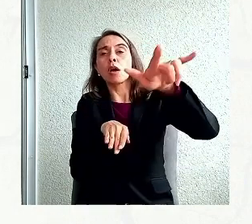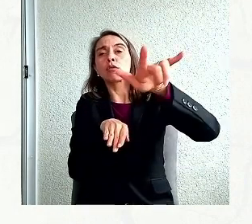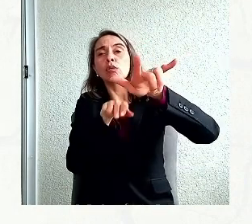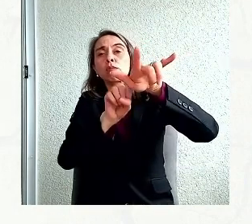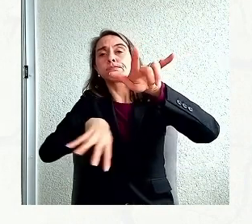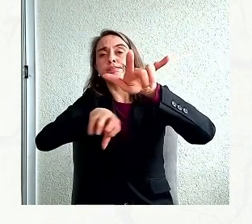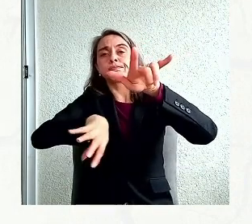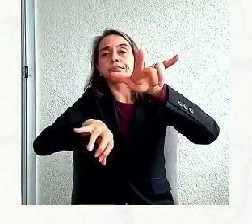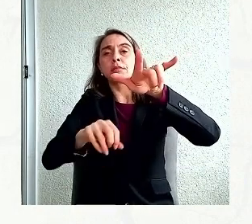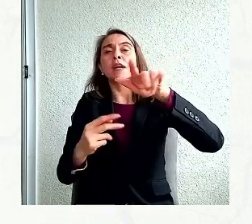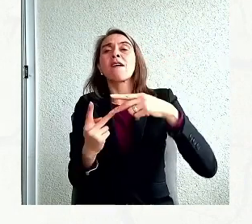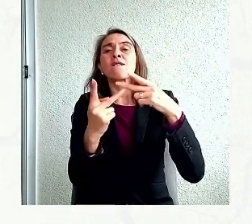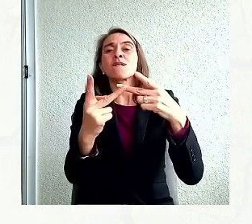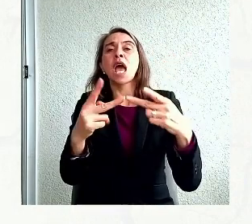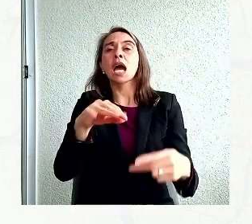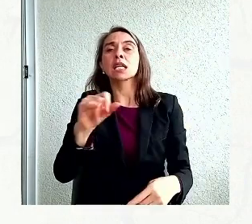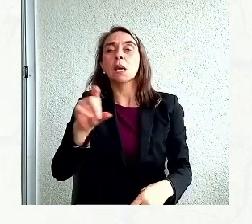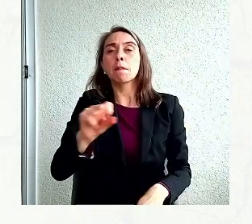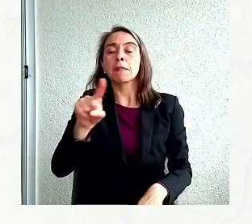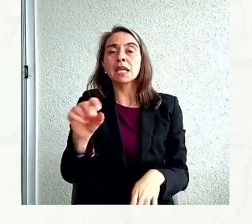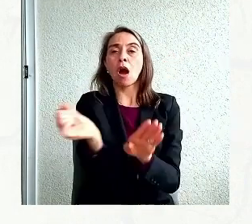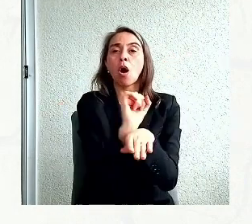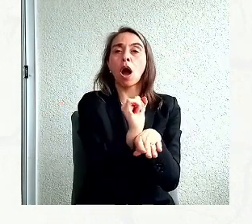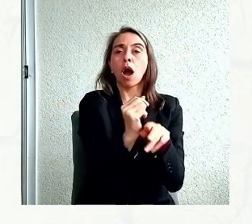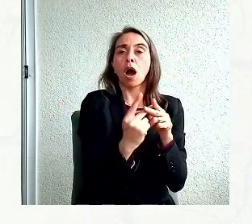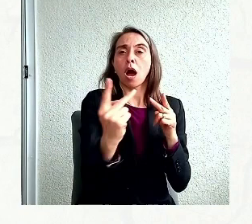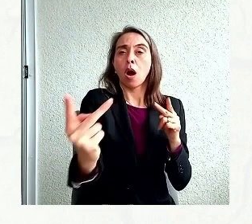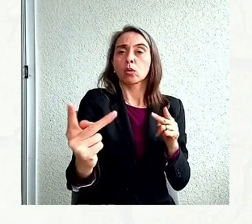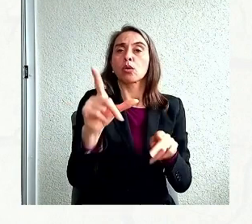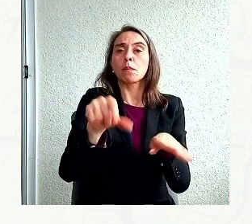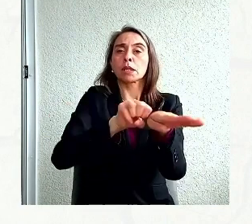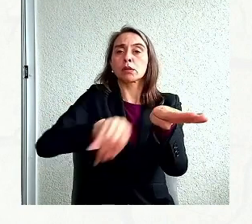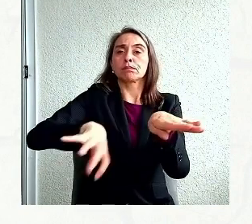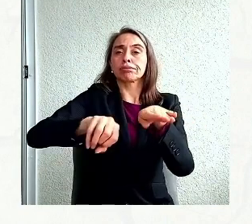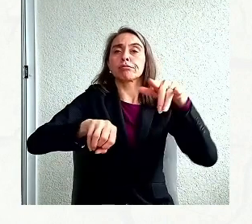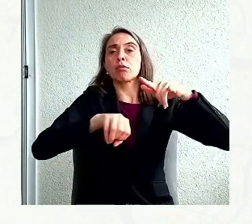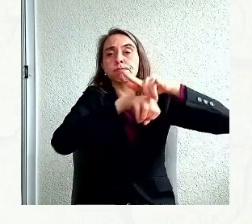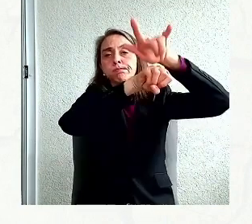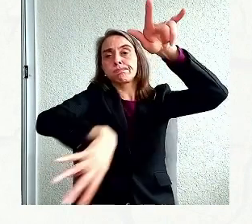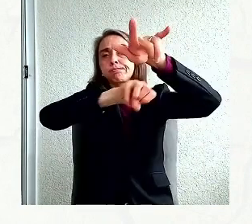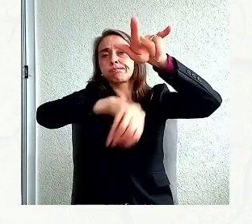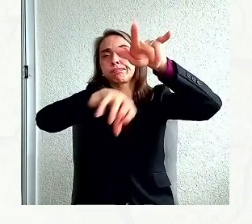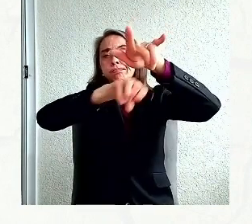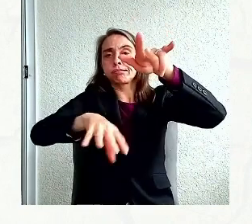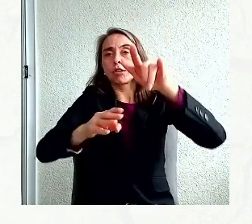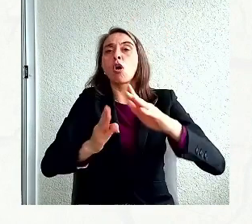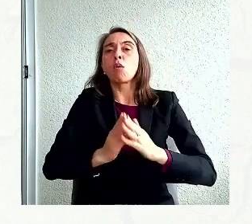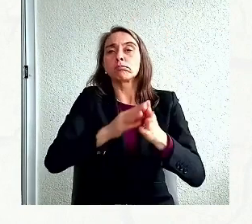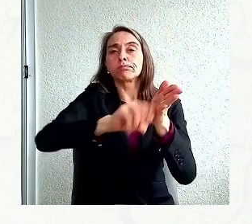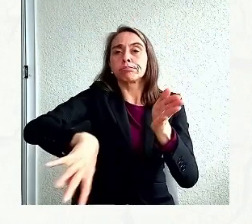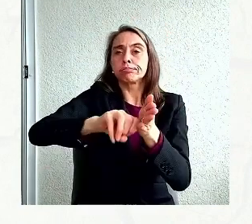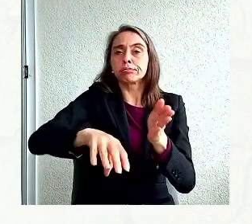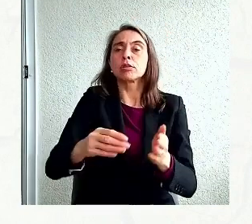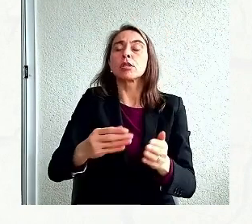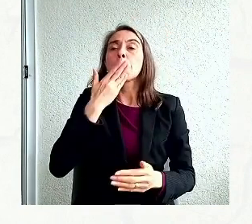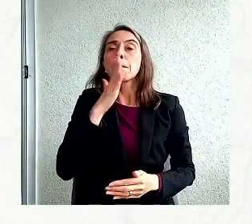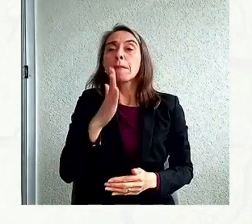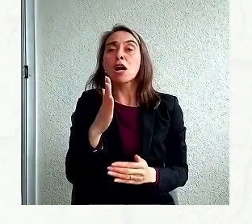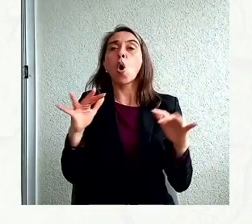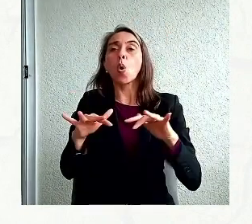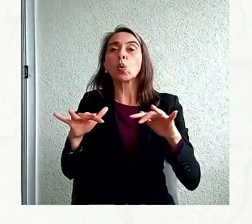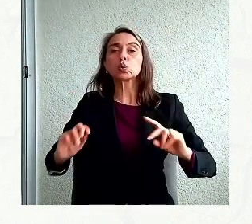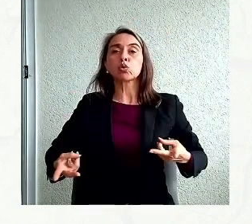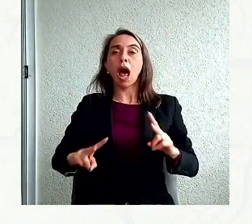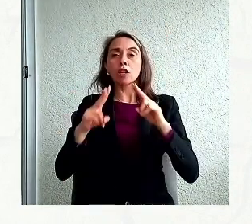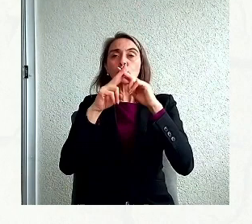eso, reducir las emisiones que hay en el transporte. También mejorar la eficiencia en la construcción.